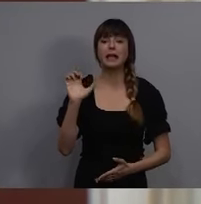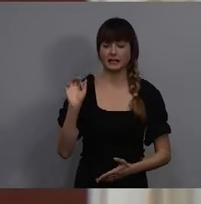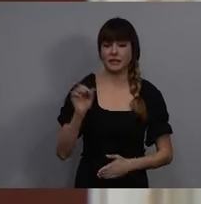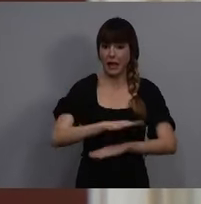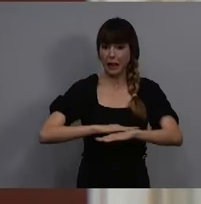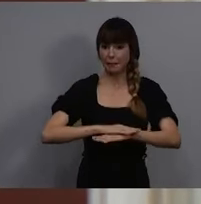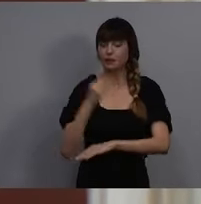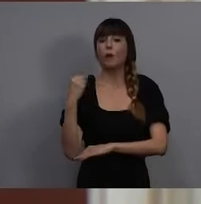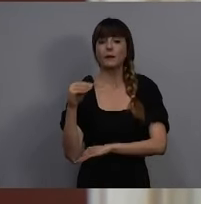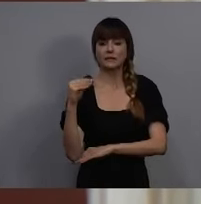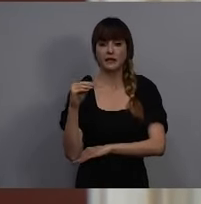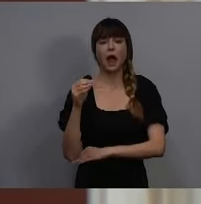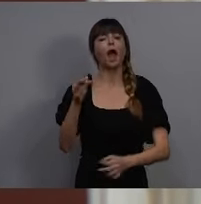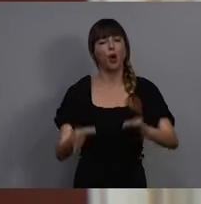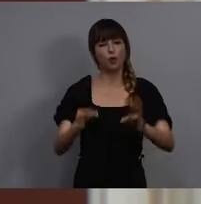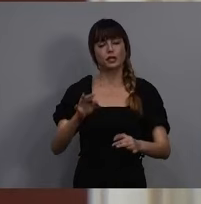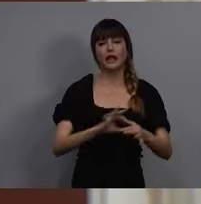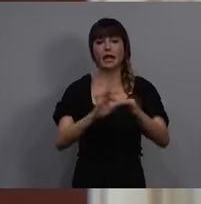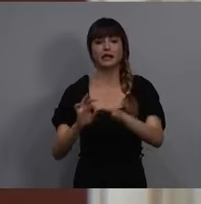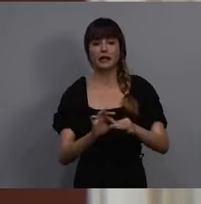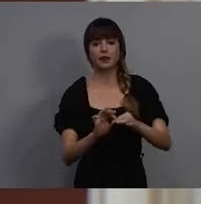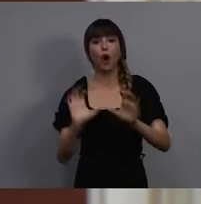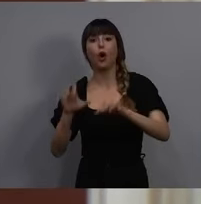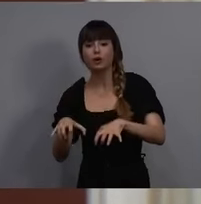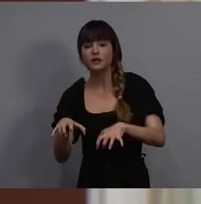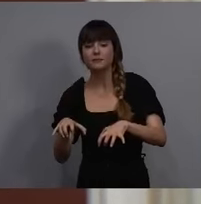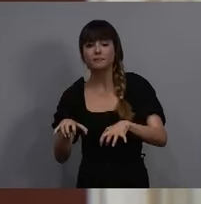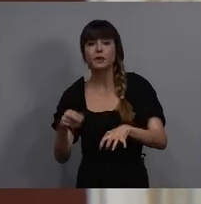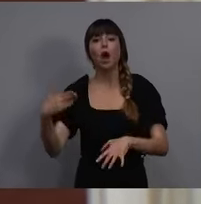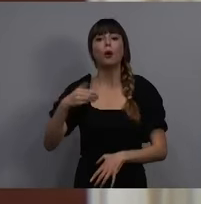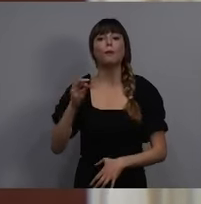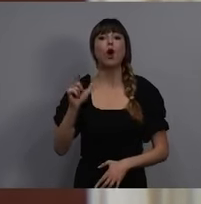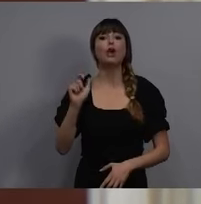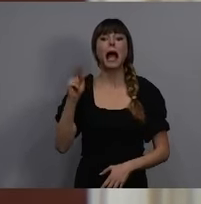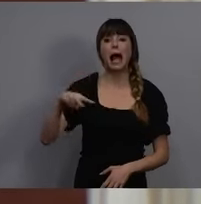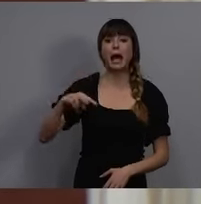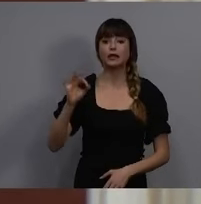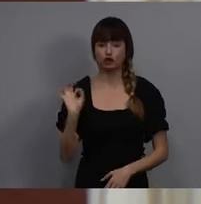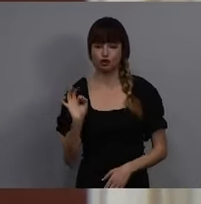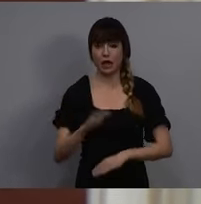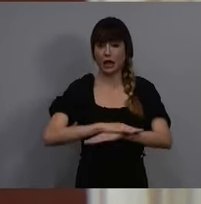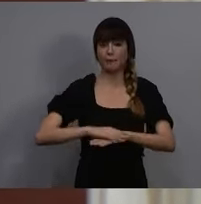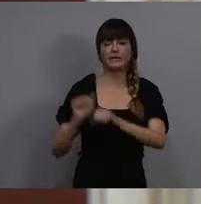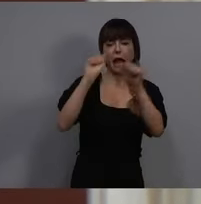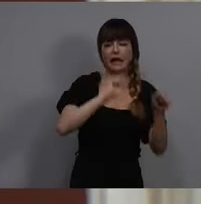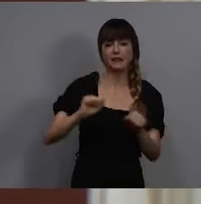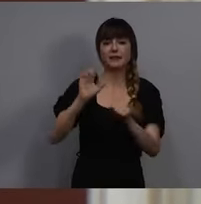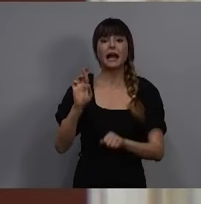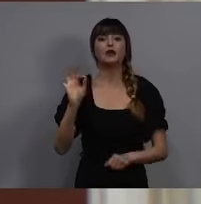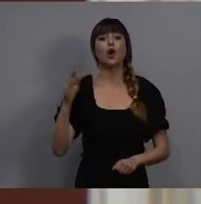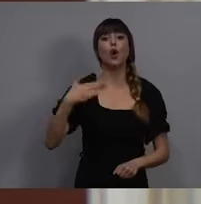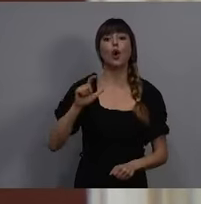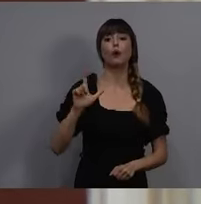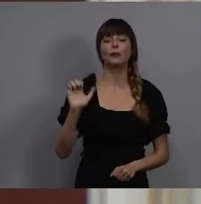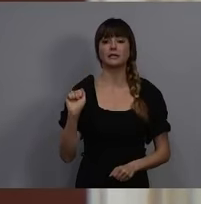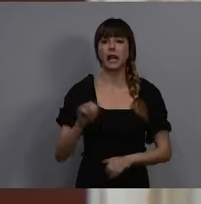de la presidencia justicia y relaciones con las Cortes Félix Bolaños ministra de defensa Margarita Robles